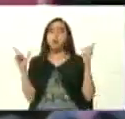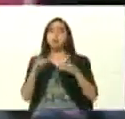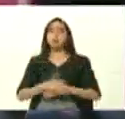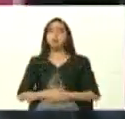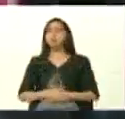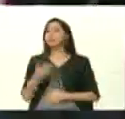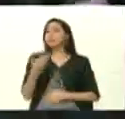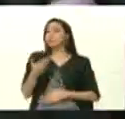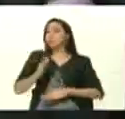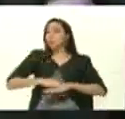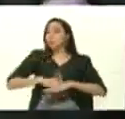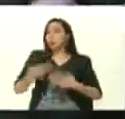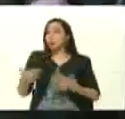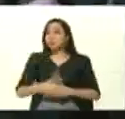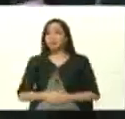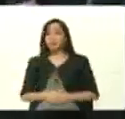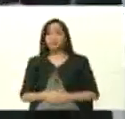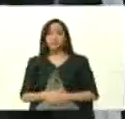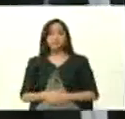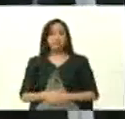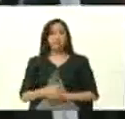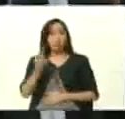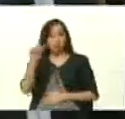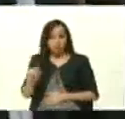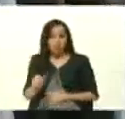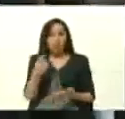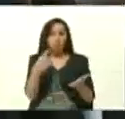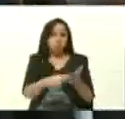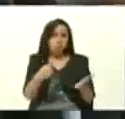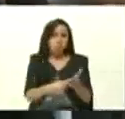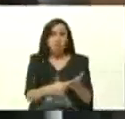importante porque son verdaderamente precios solidarios.